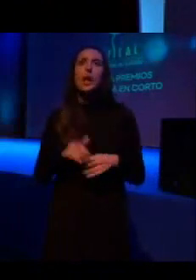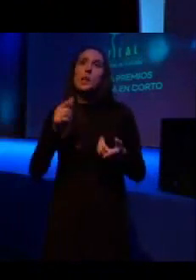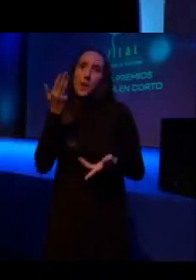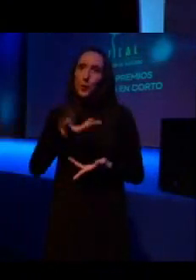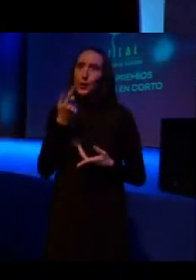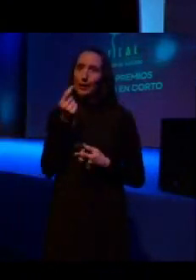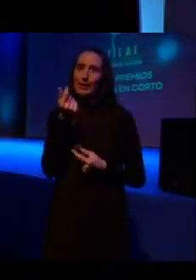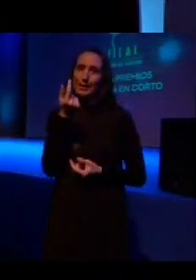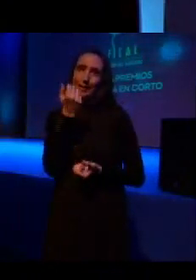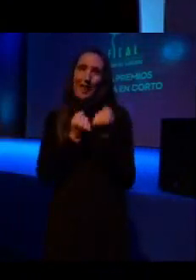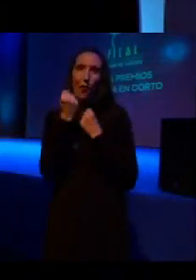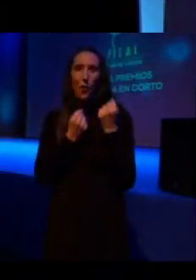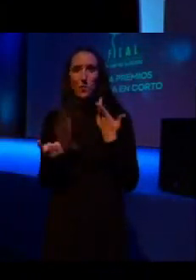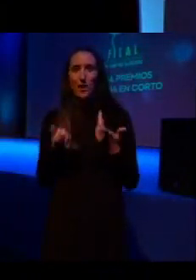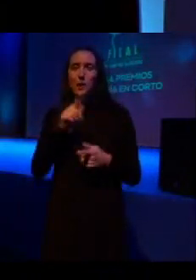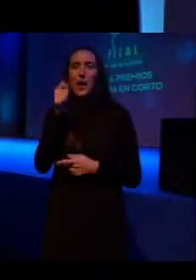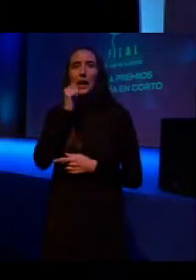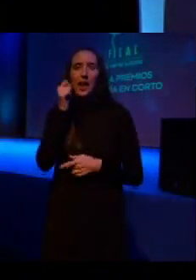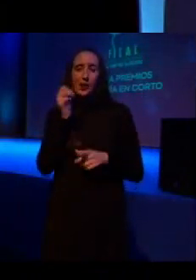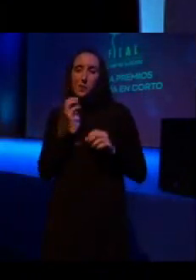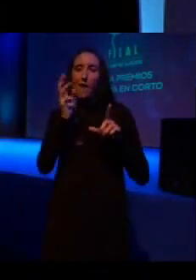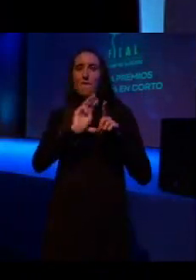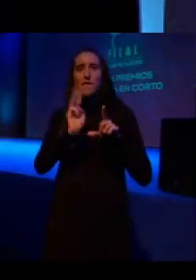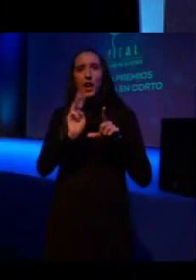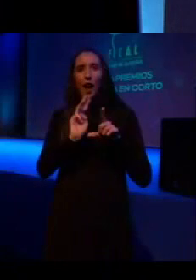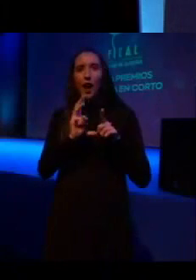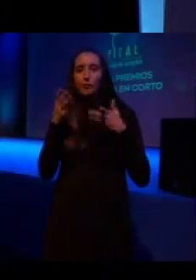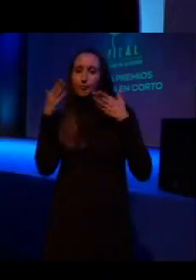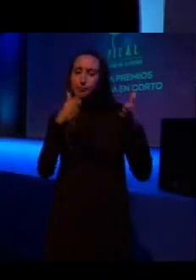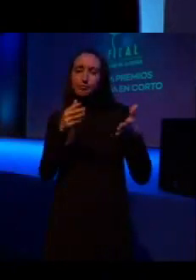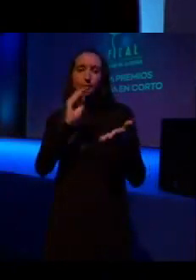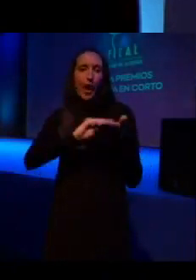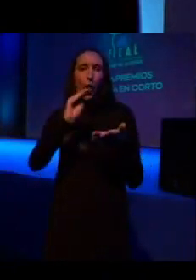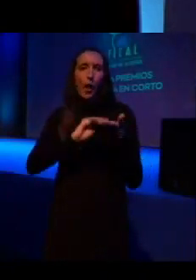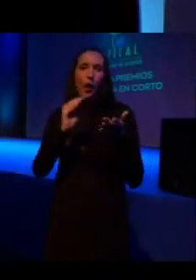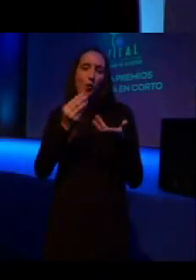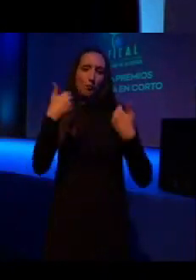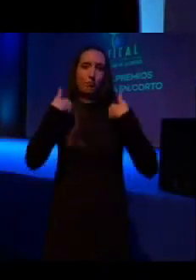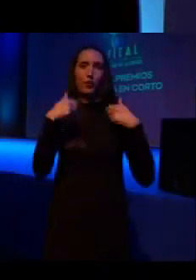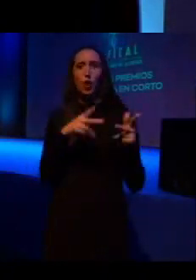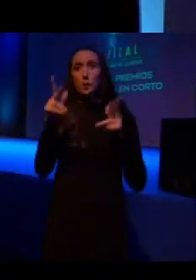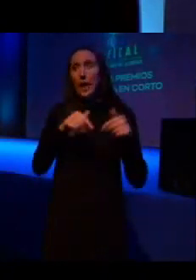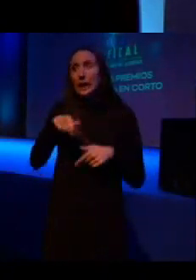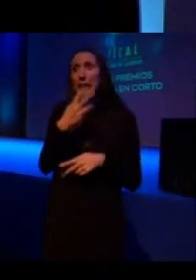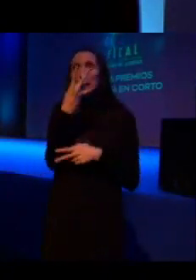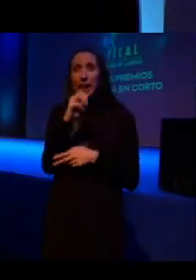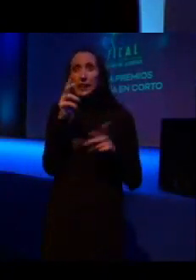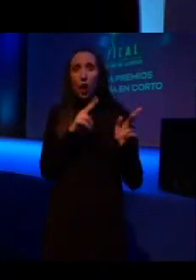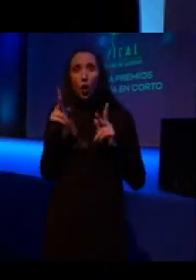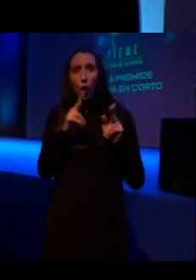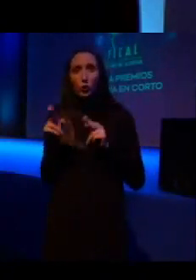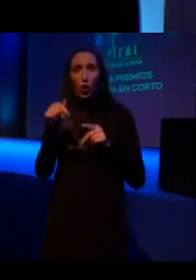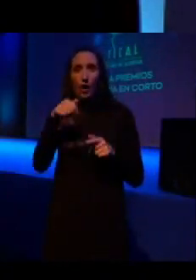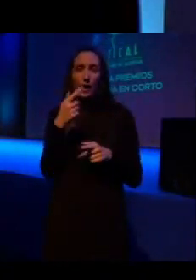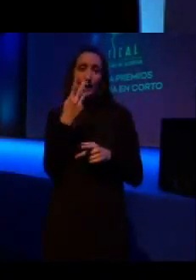económica y ese cariño con el que siempre desde FICAL se trata a los autores de cortometrajes. 30 cortometrajes, 3 de ellos